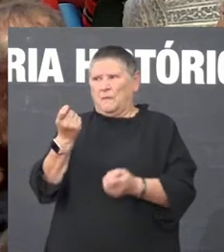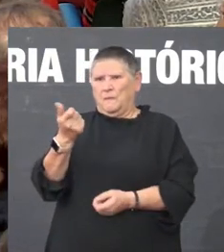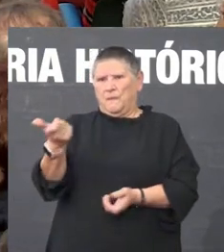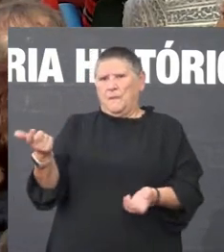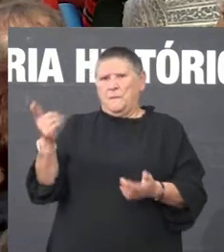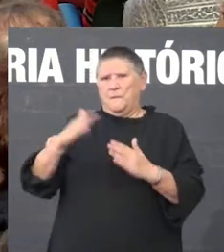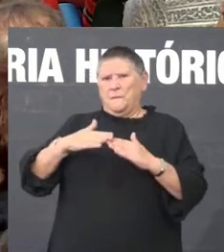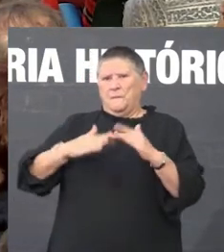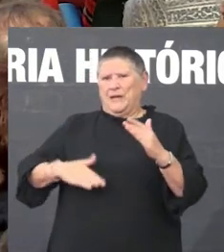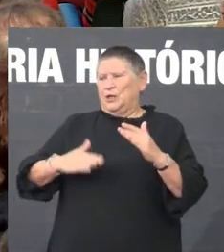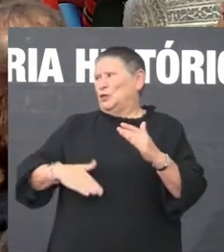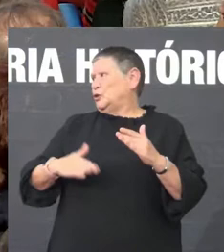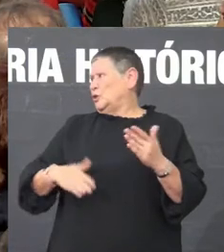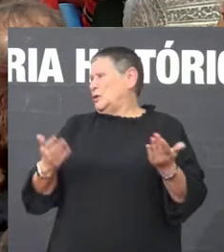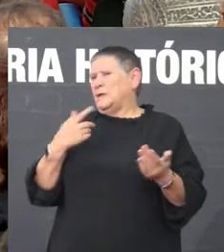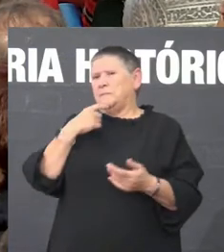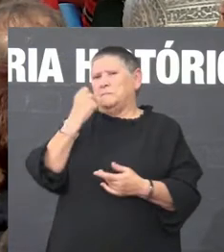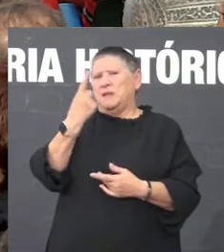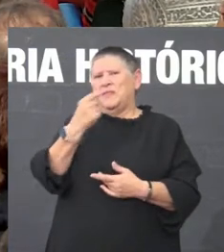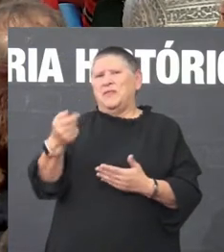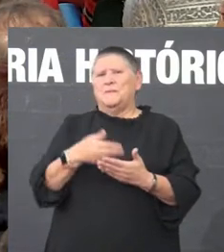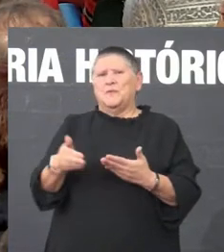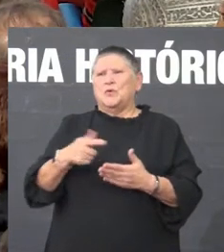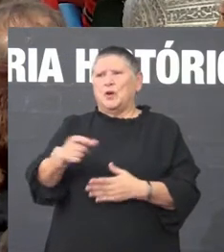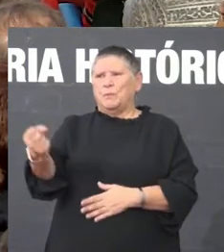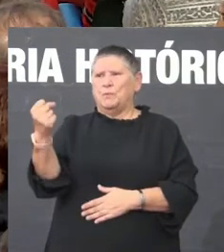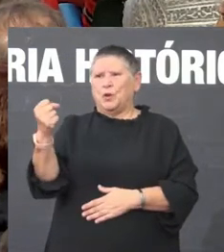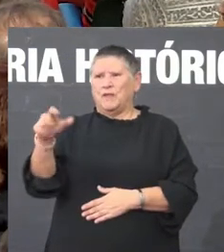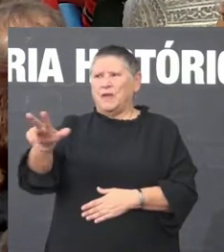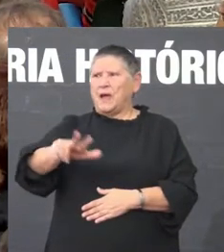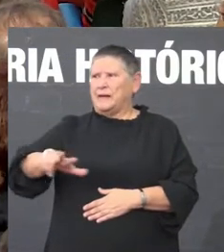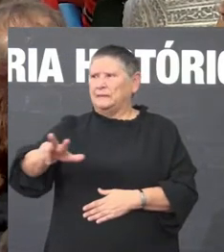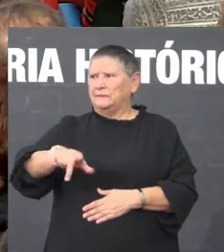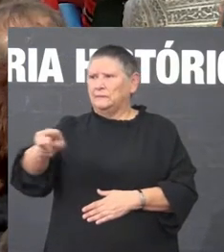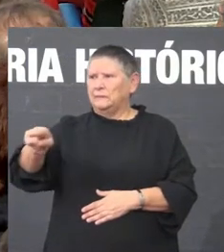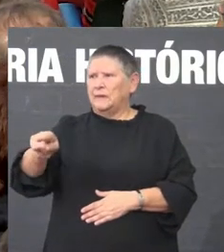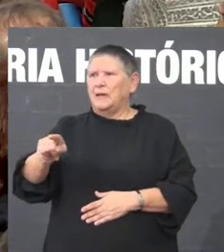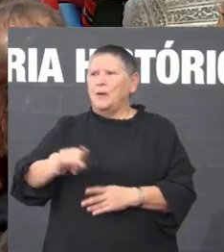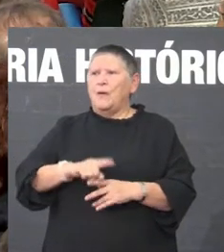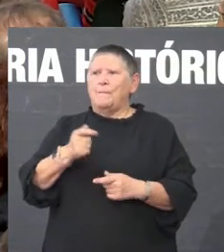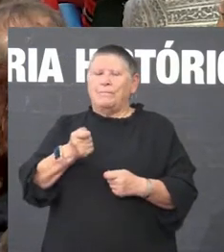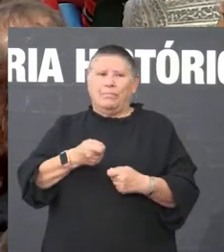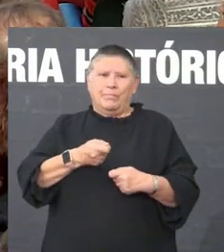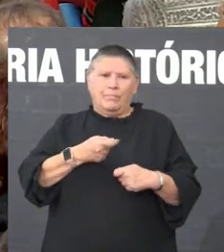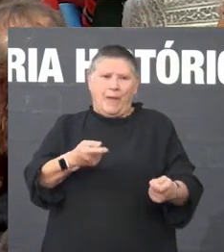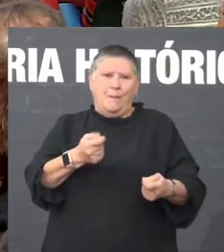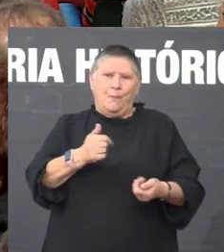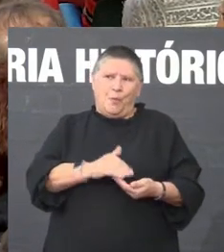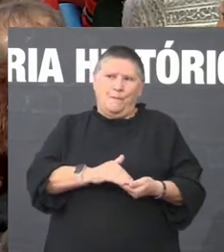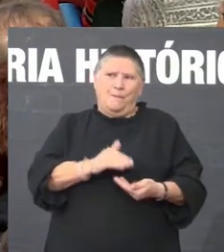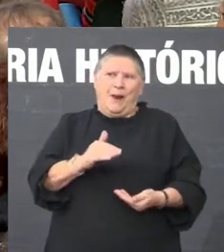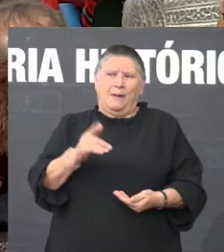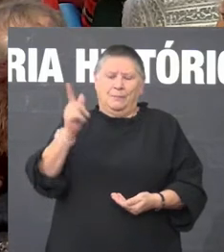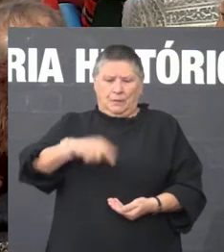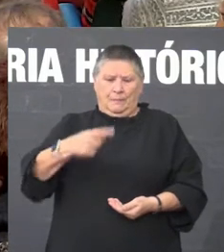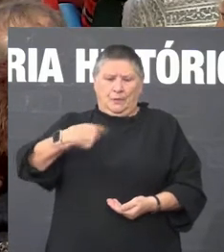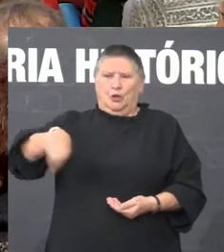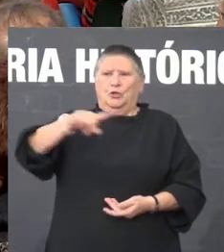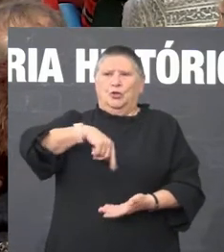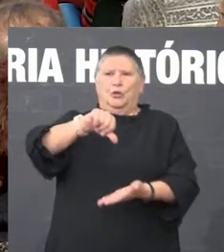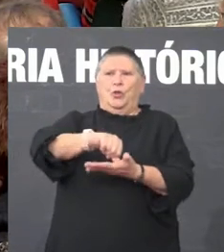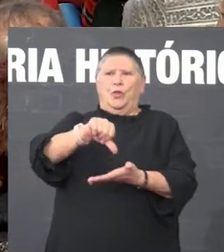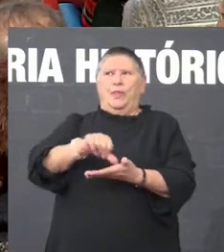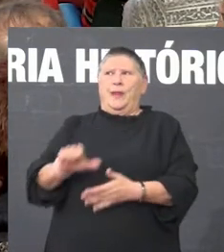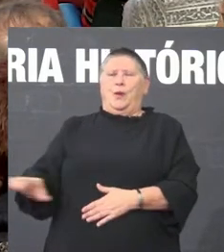teniendo 1.100 millones y con la potencia que tiene el castellano, me parece a mí que ser un poquito más generosos porque también somos ciudadanos europeos o no somos